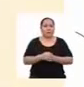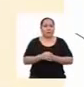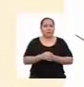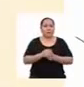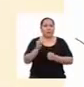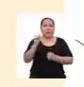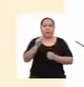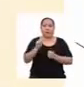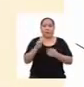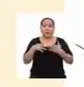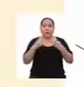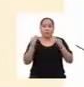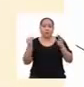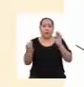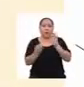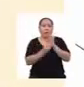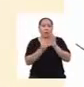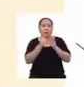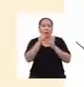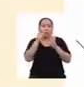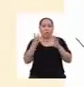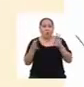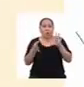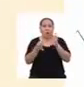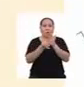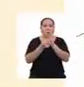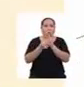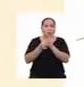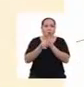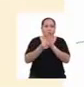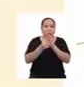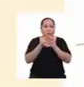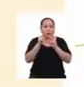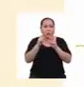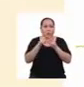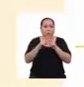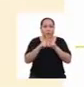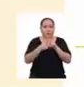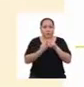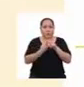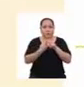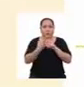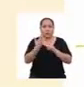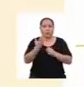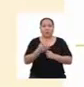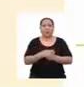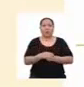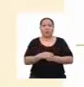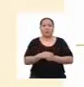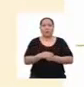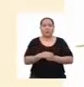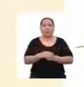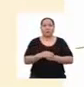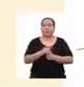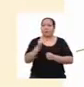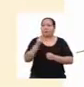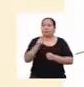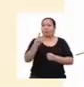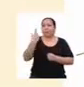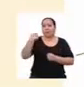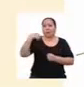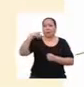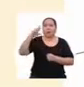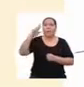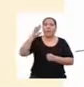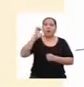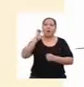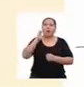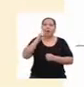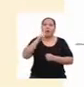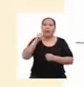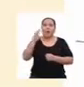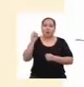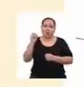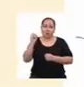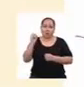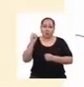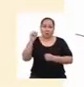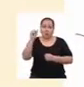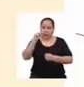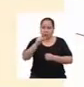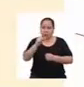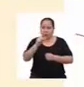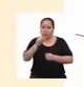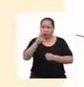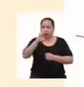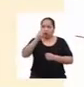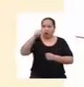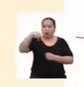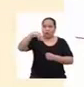un conector al inicio de la siguiente oración. Podría ser por ello, que es un conector consecutivo,